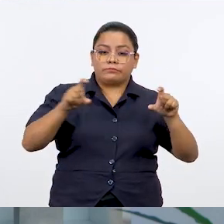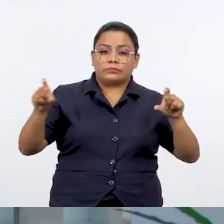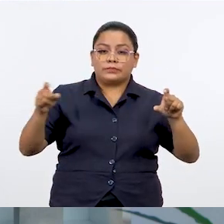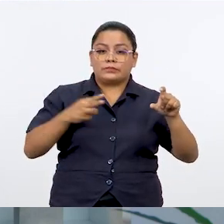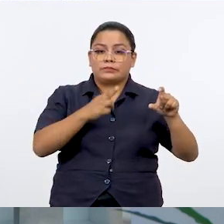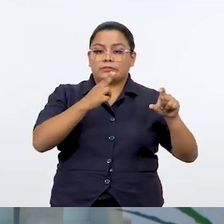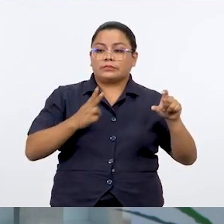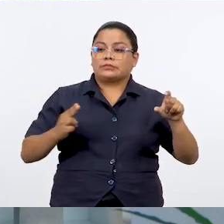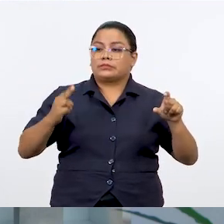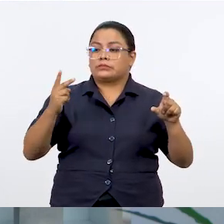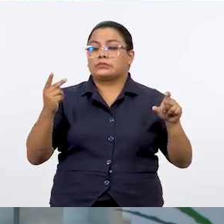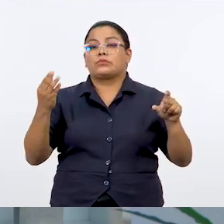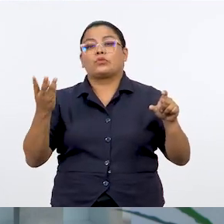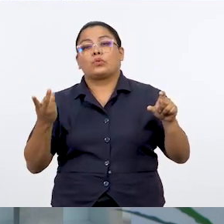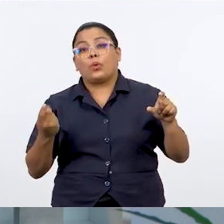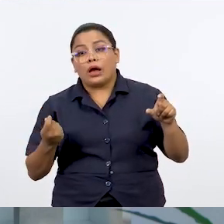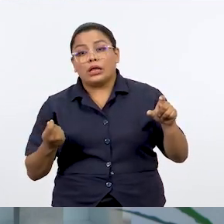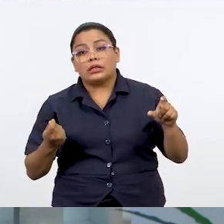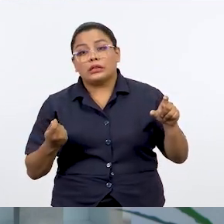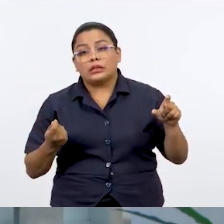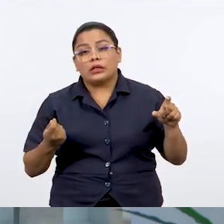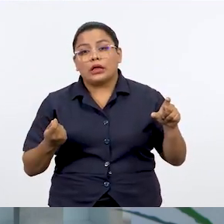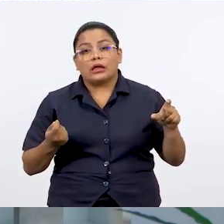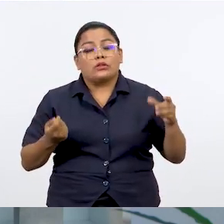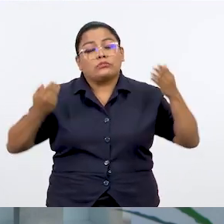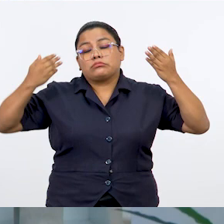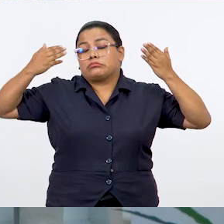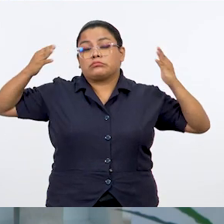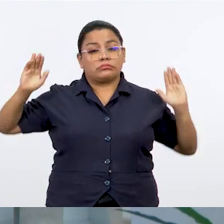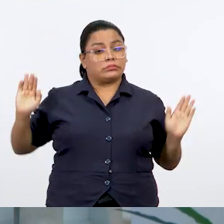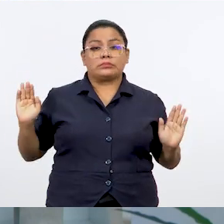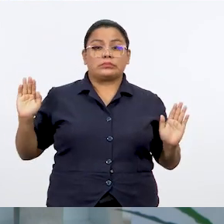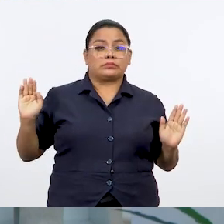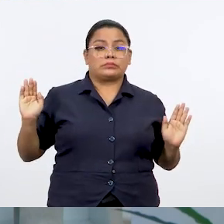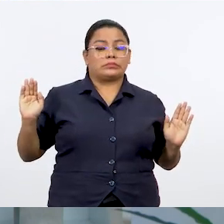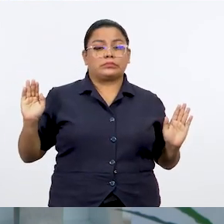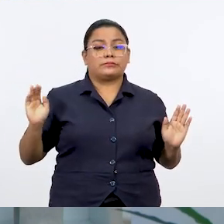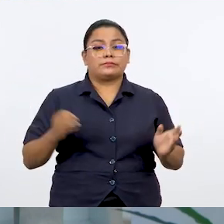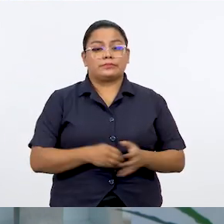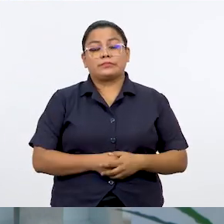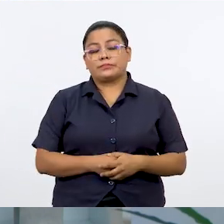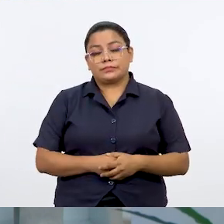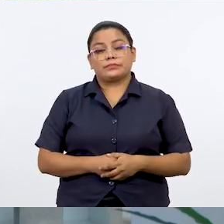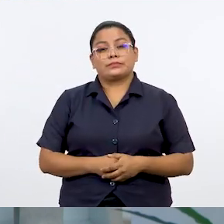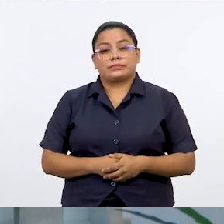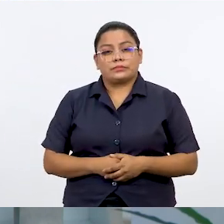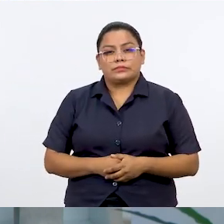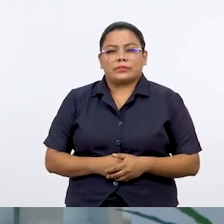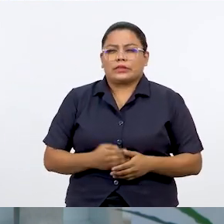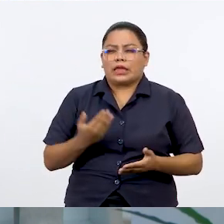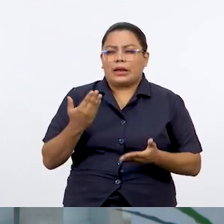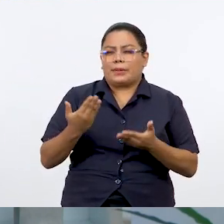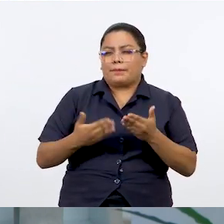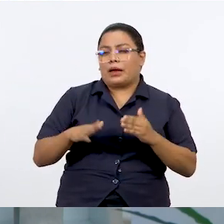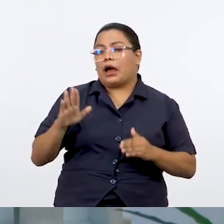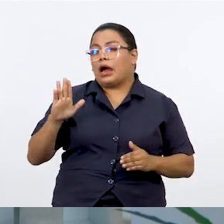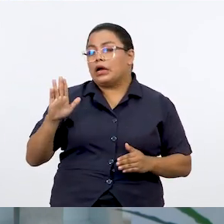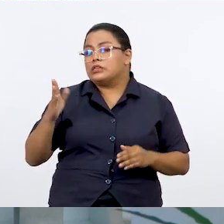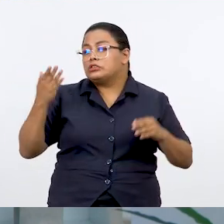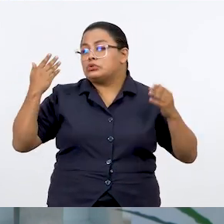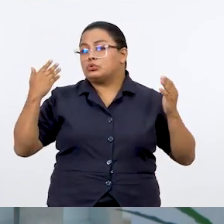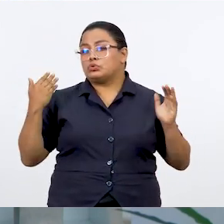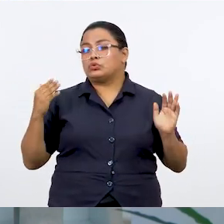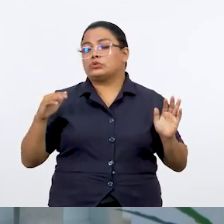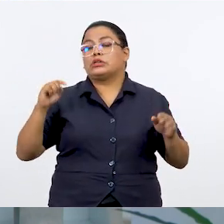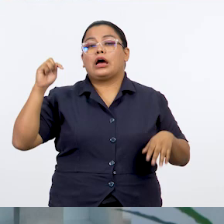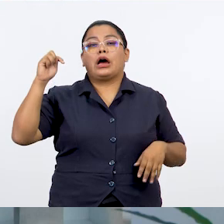listón. Ya te entiendo, en este caso no sabemos en sí cuántos y será que va a sobrar. Pero en todo